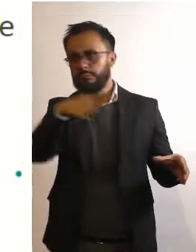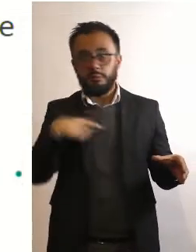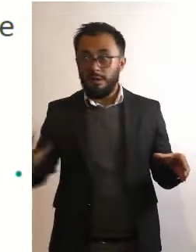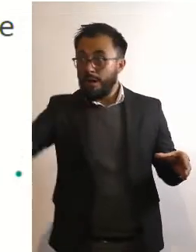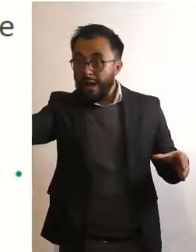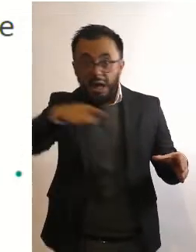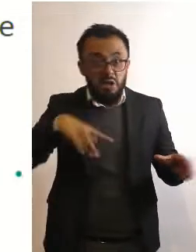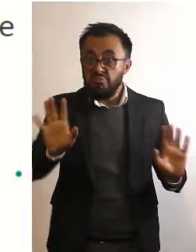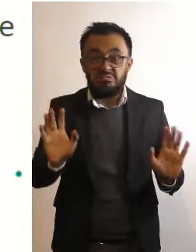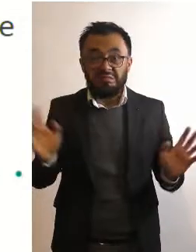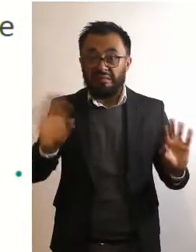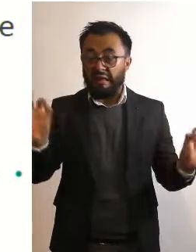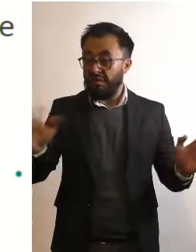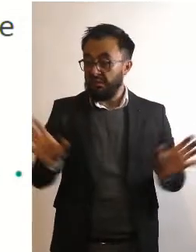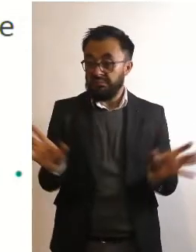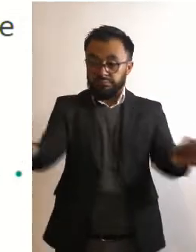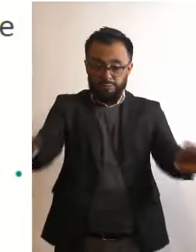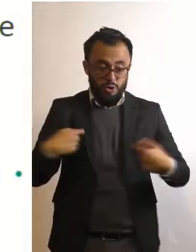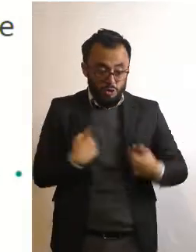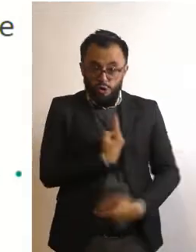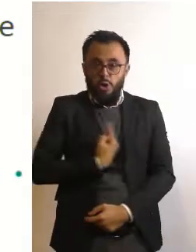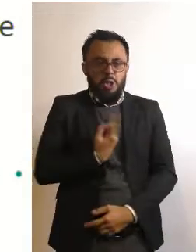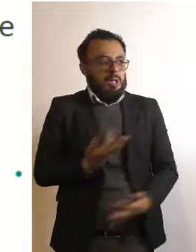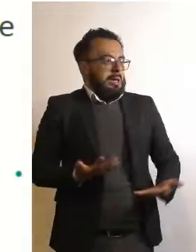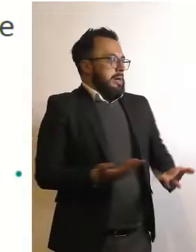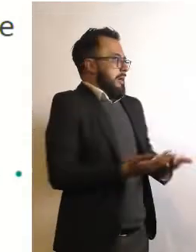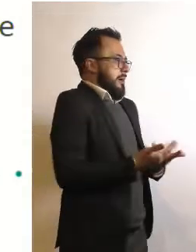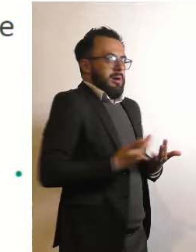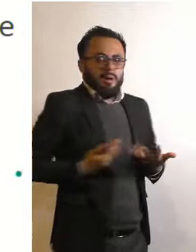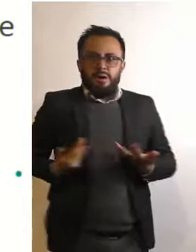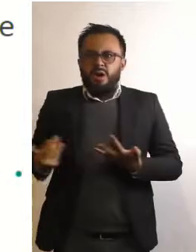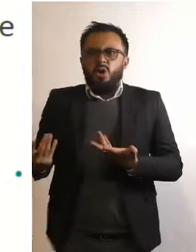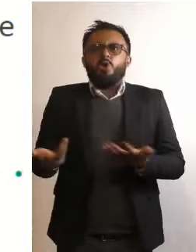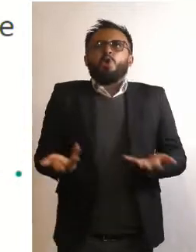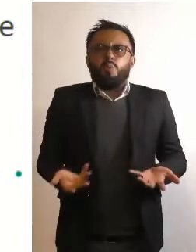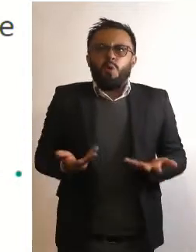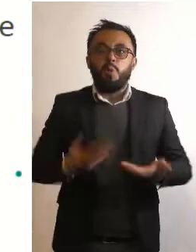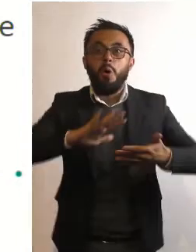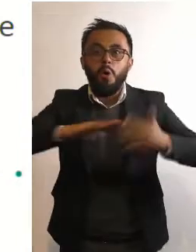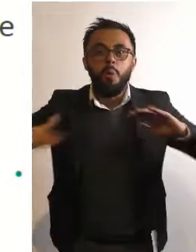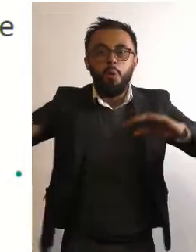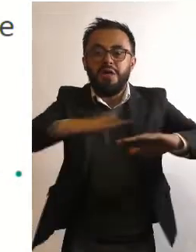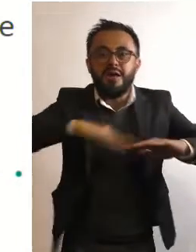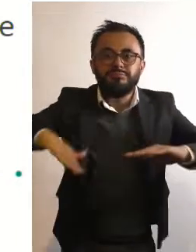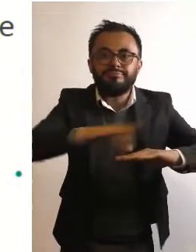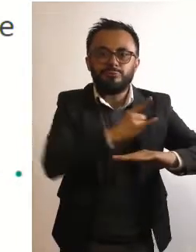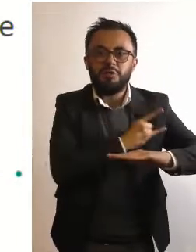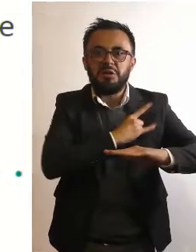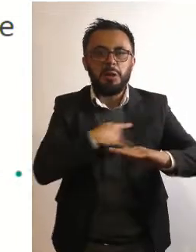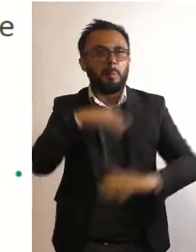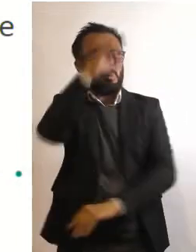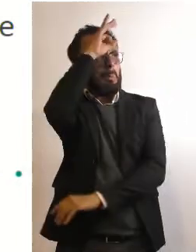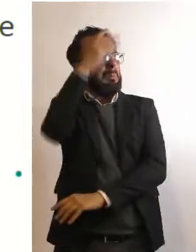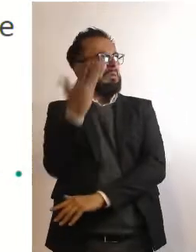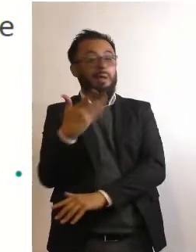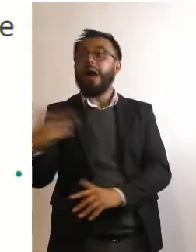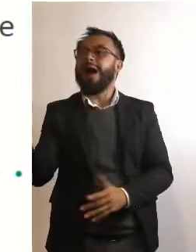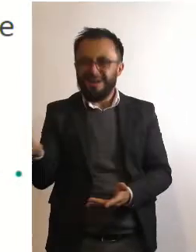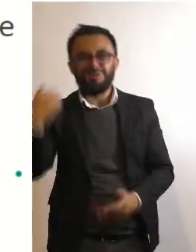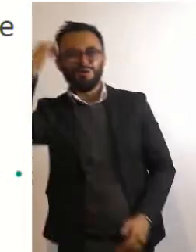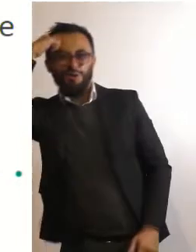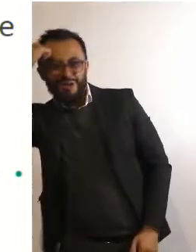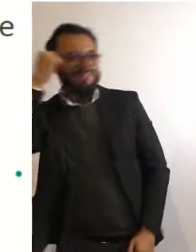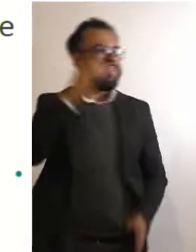comunidad universitaria para transmitir el trabajo que se venía desarrollando. Ellos nos ayudaron a construir